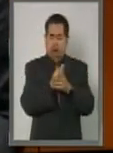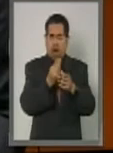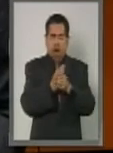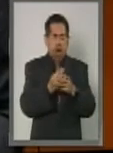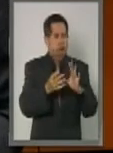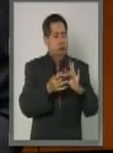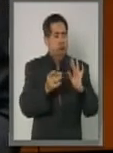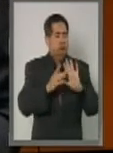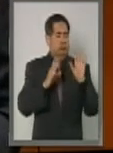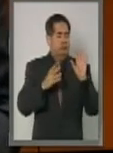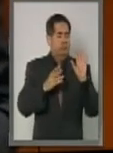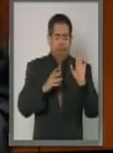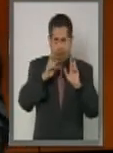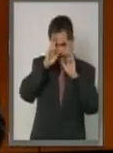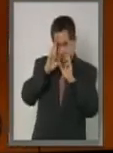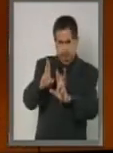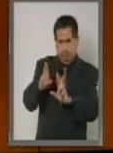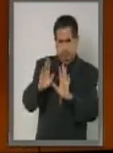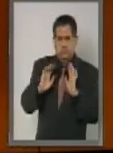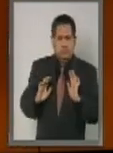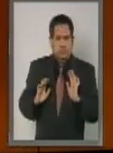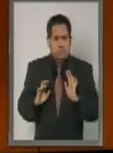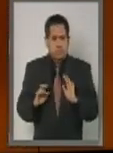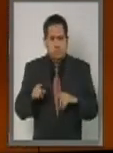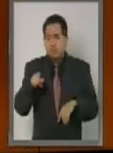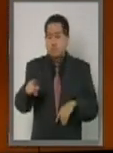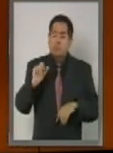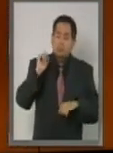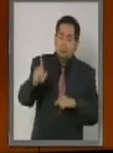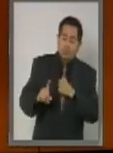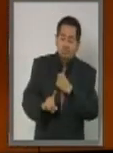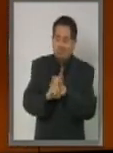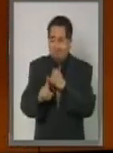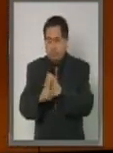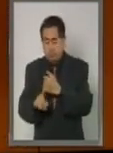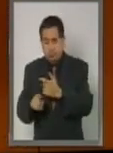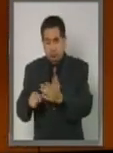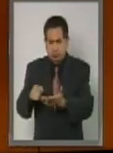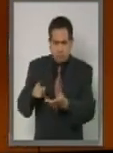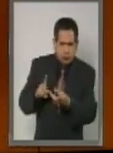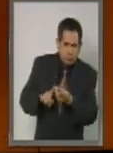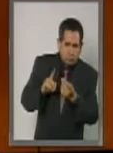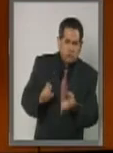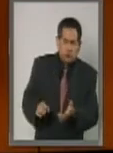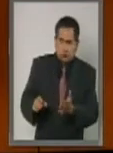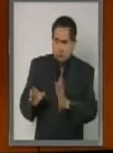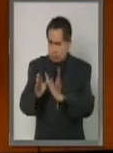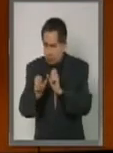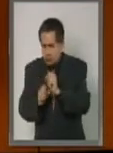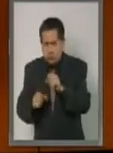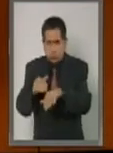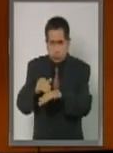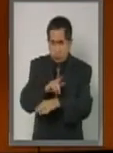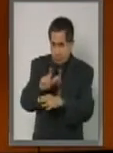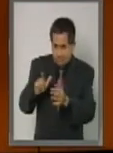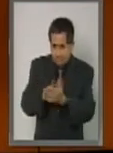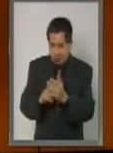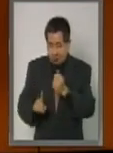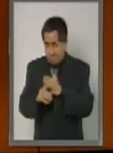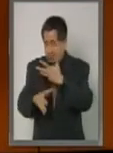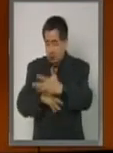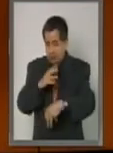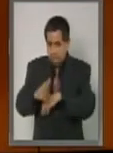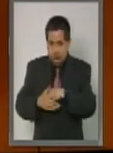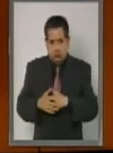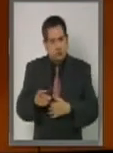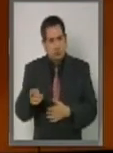y habremos de rechazar cualquier tipo de solución que sea distinta a la negociación y a la política a la crisis